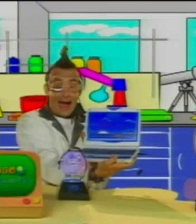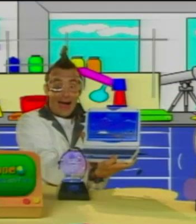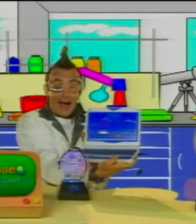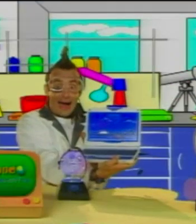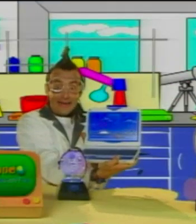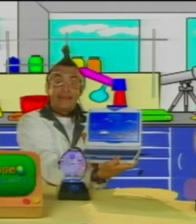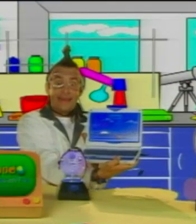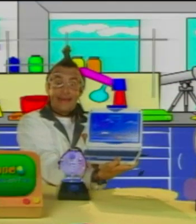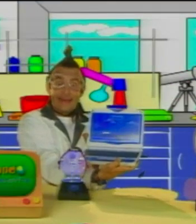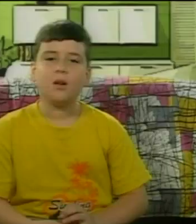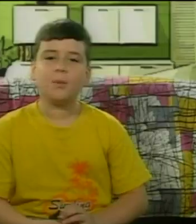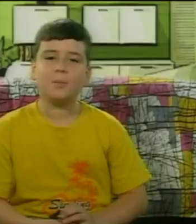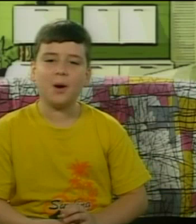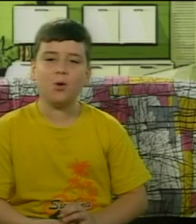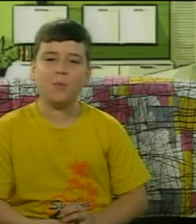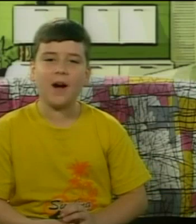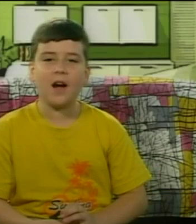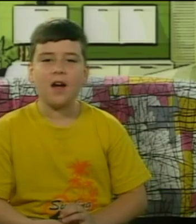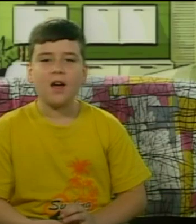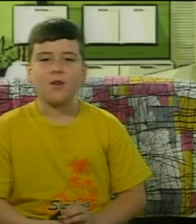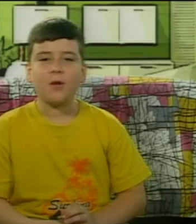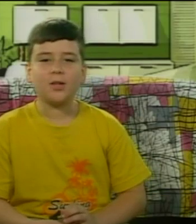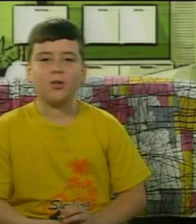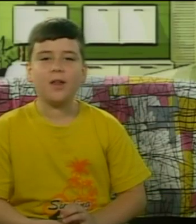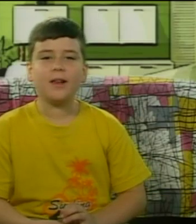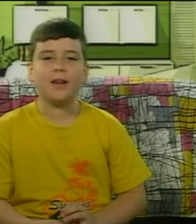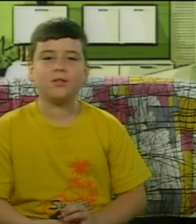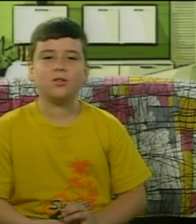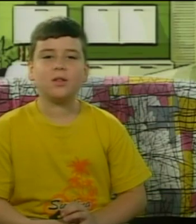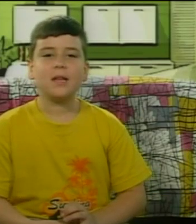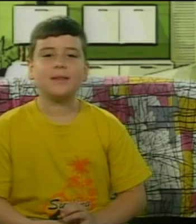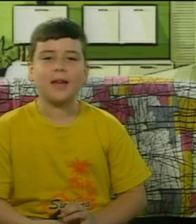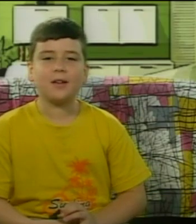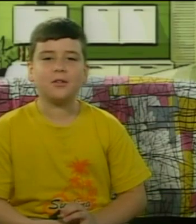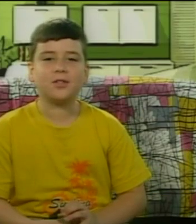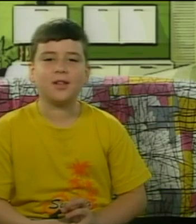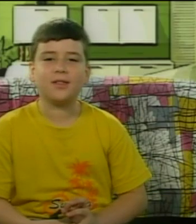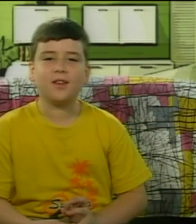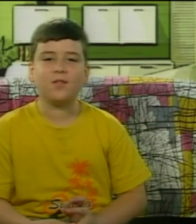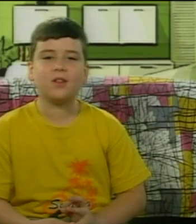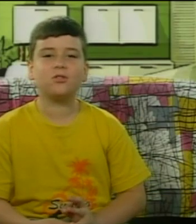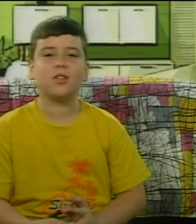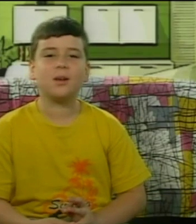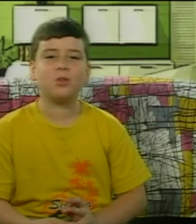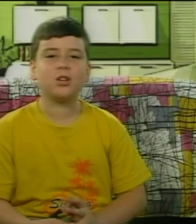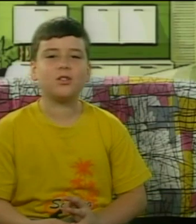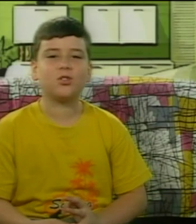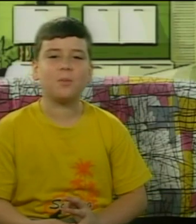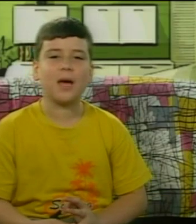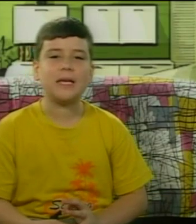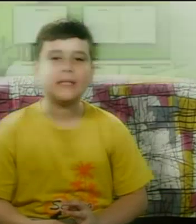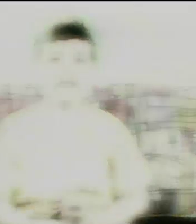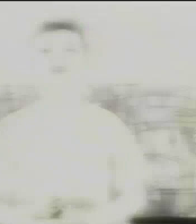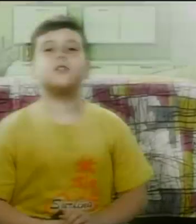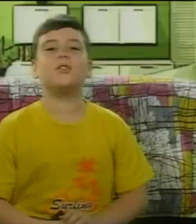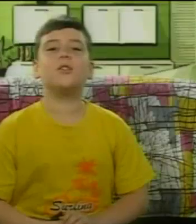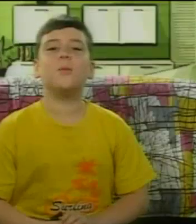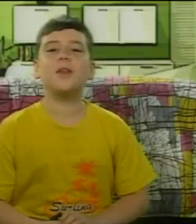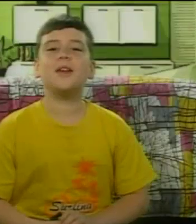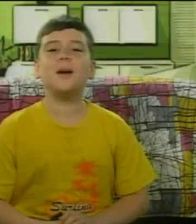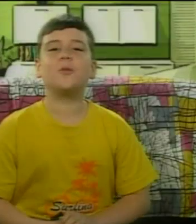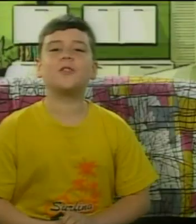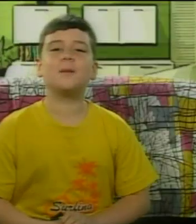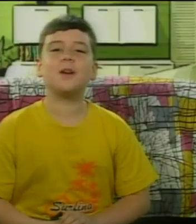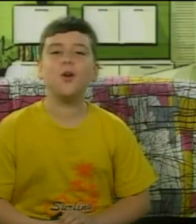Canoima. Papá Upa, ¿cuántos adelantos tecnocientíficos tenemos en nuestro país? Y